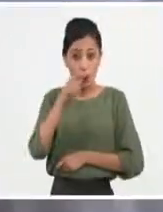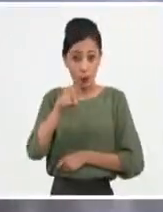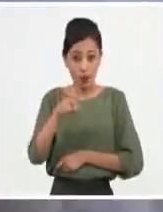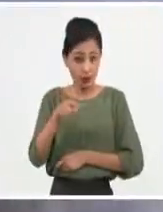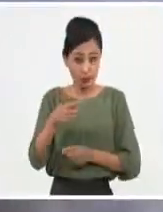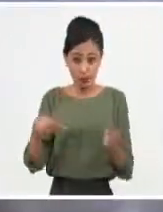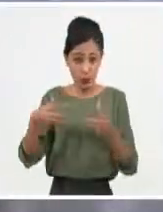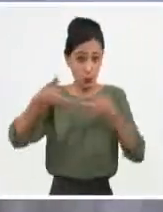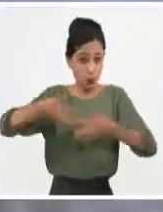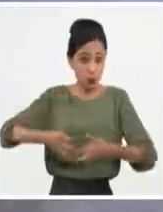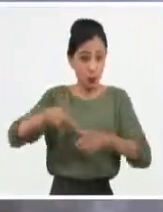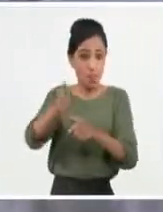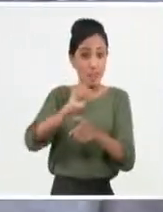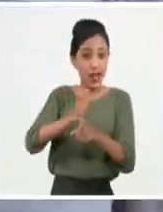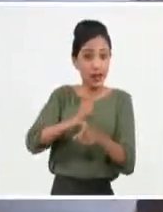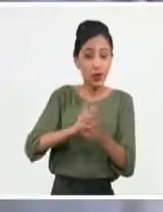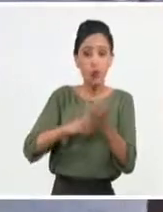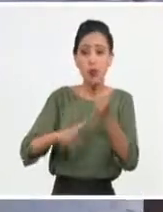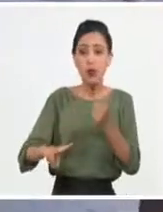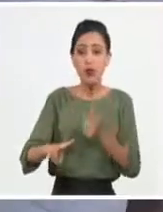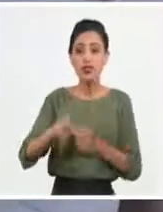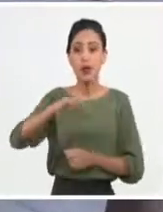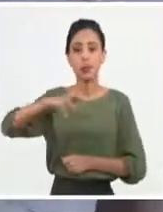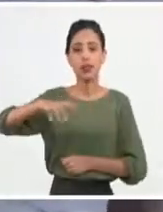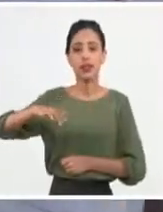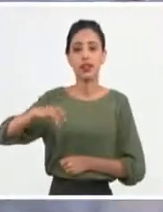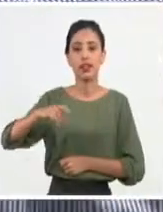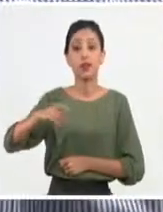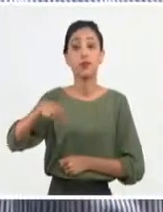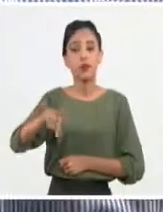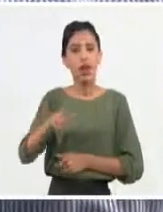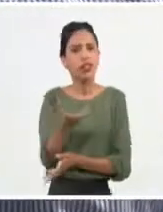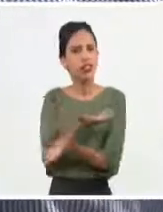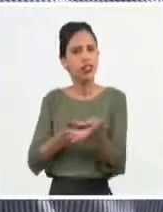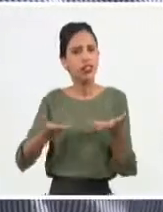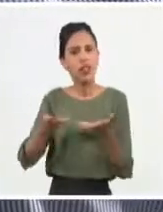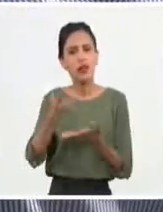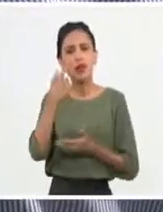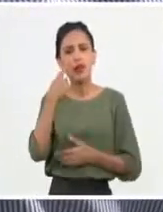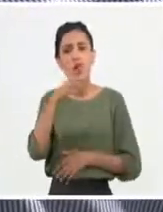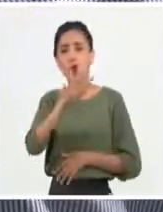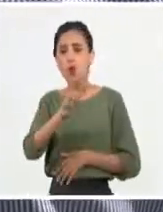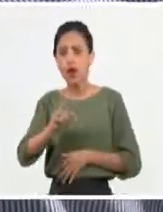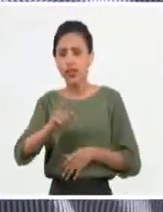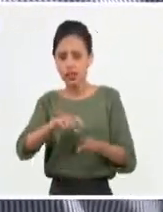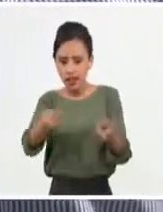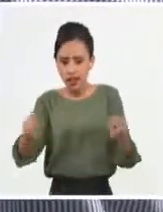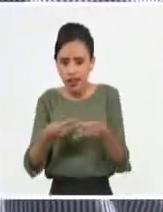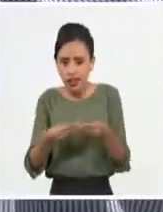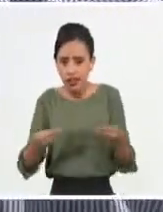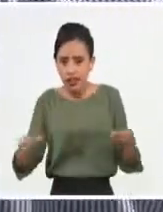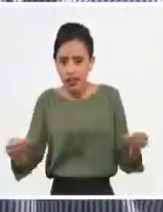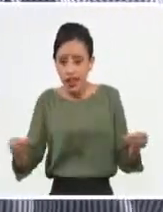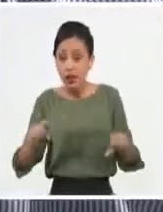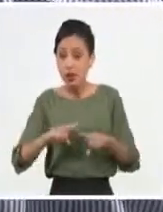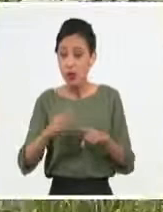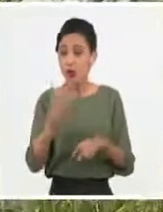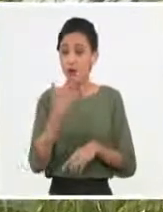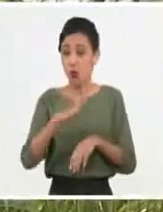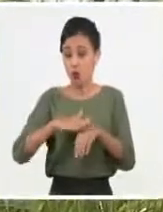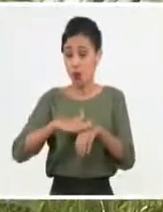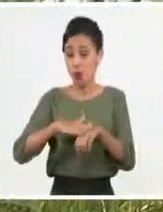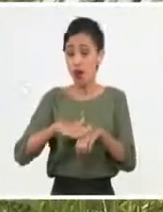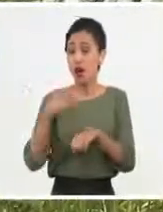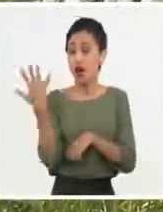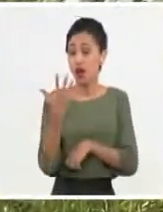de plátano en la provincia de Pinar del Río. Con él intercambió acerca de las 40 hectáreas perdidas por los efectos del huracán Ida y las